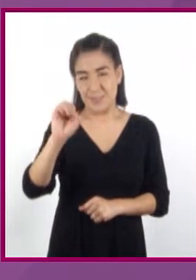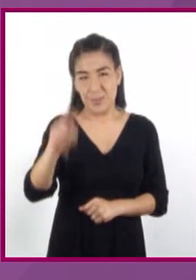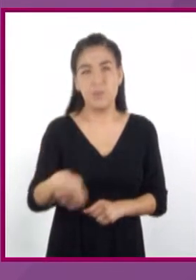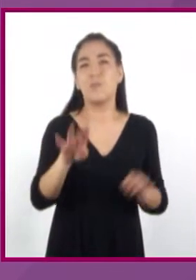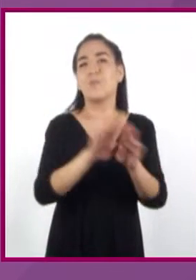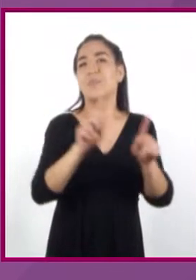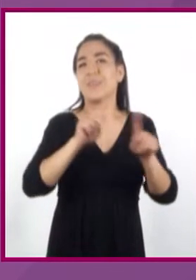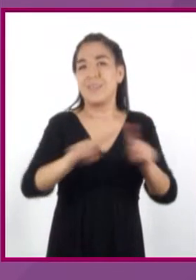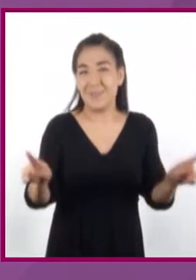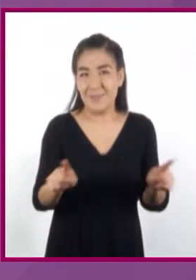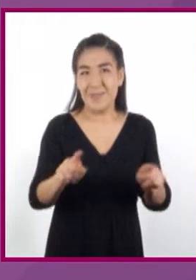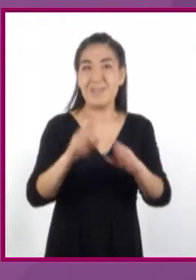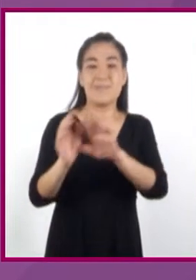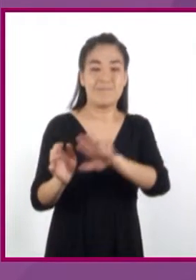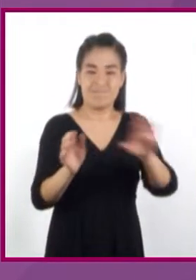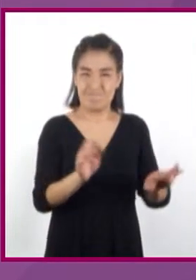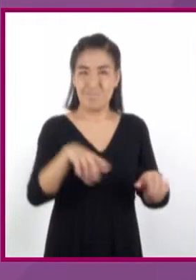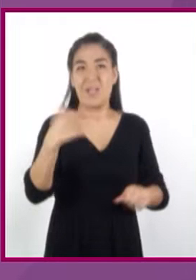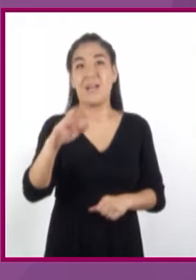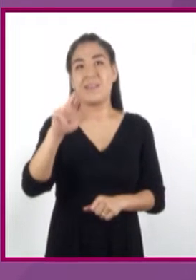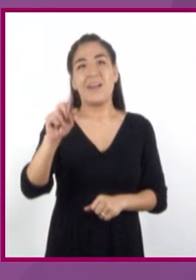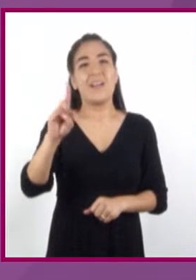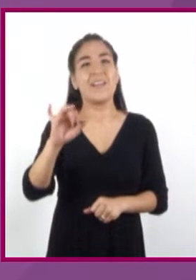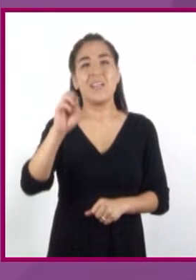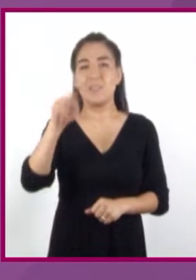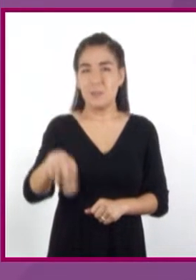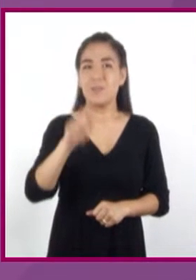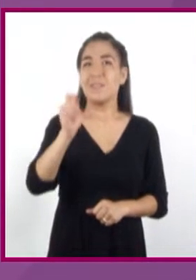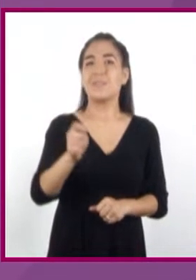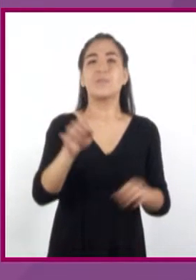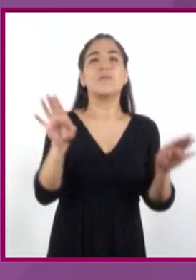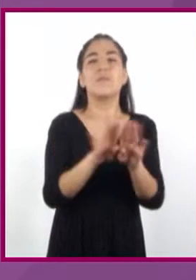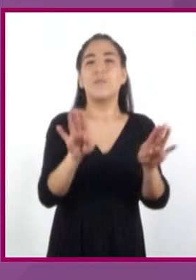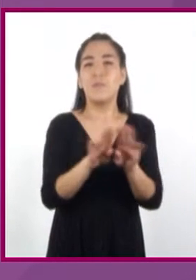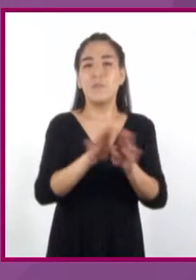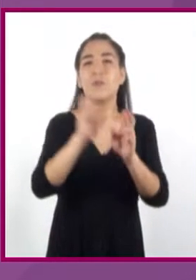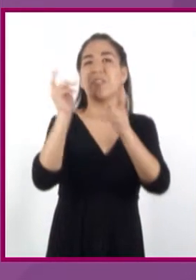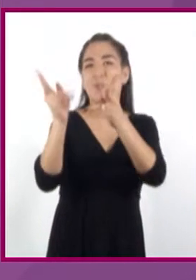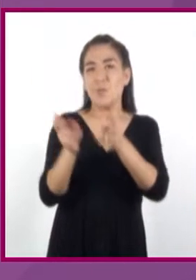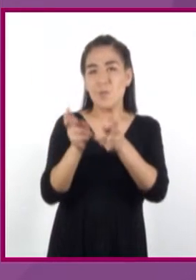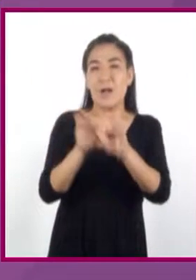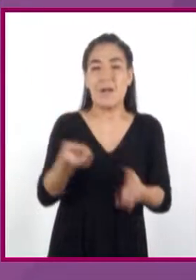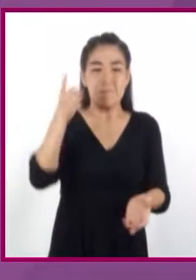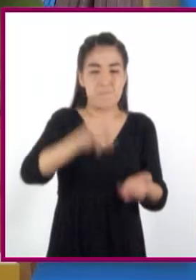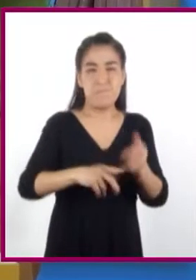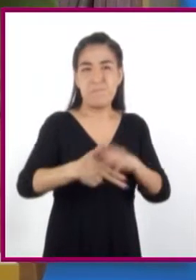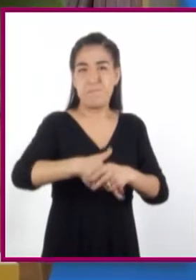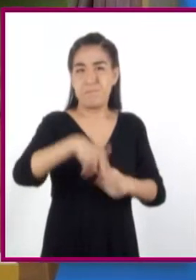un medio material para transferirse. Es decir, se puede transferir en el vacío.